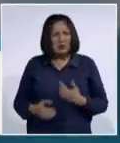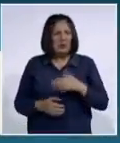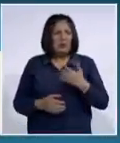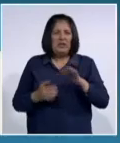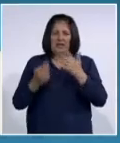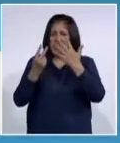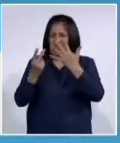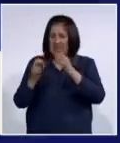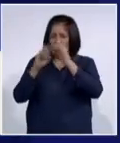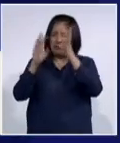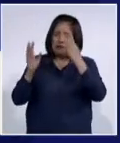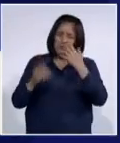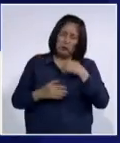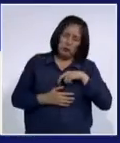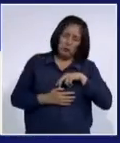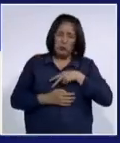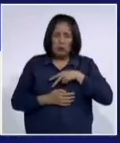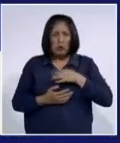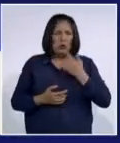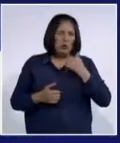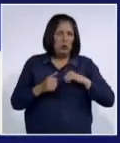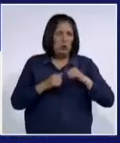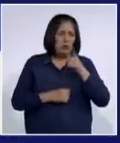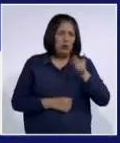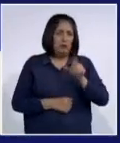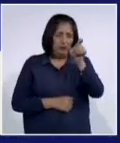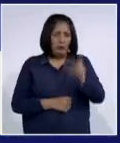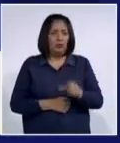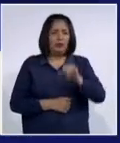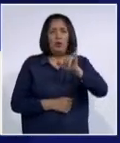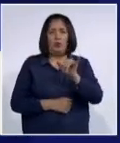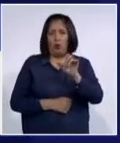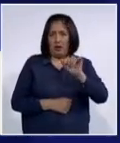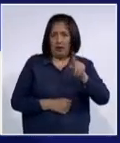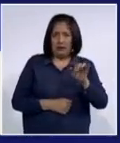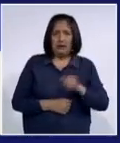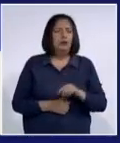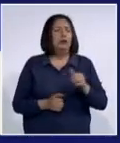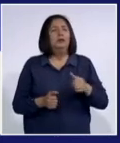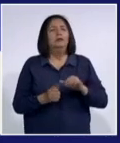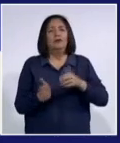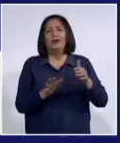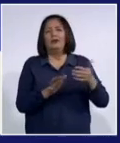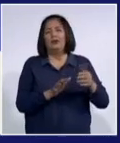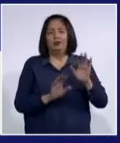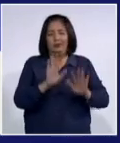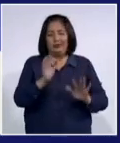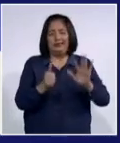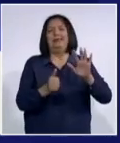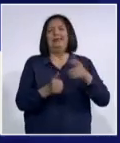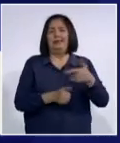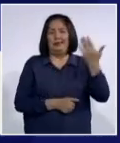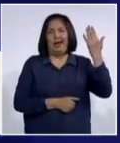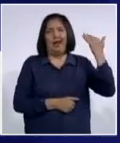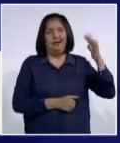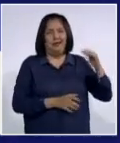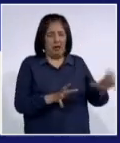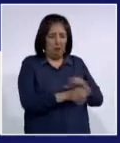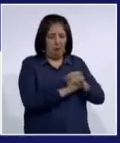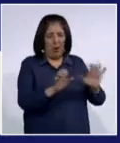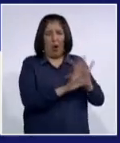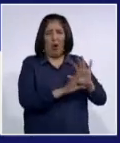7 días de agonía. Joaquín Ambrosio Navarrete se convierte así en la víctima número 16 de la fatal explosión de Villa